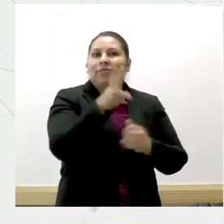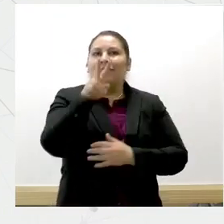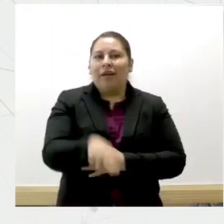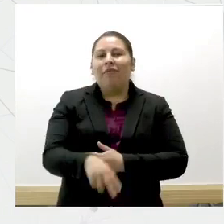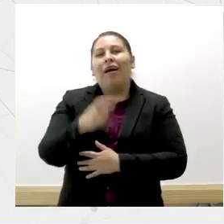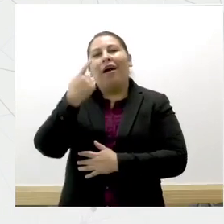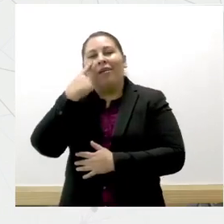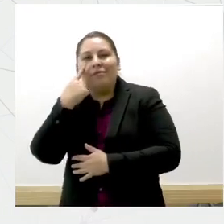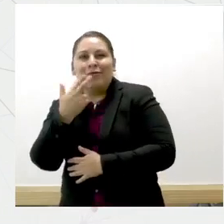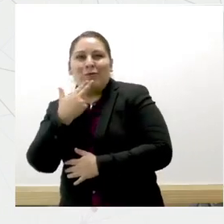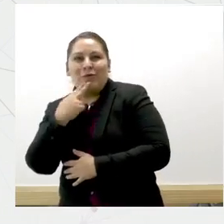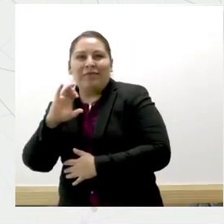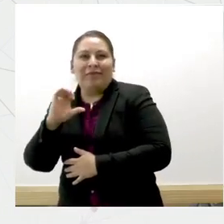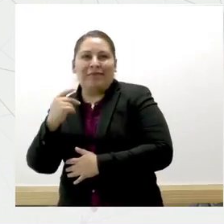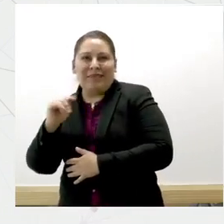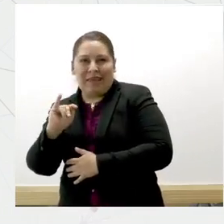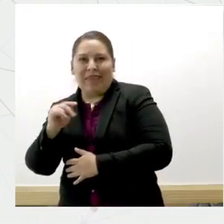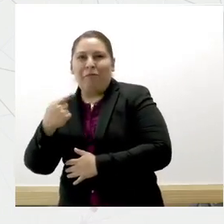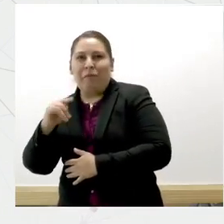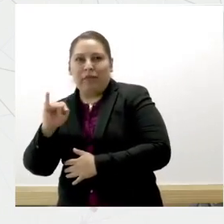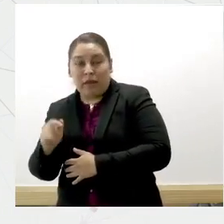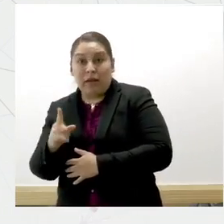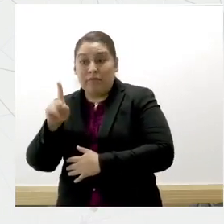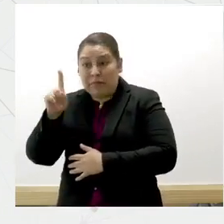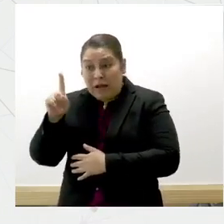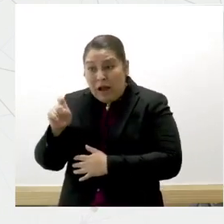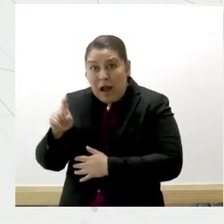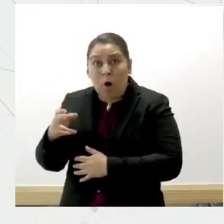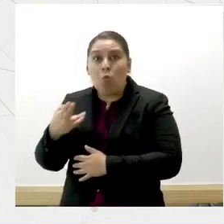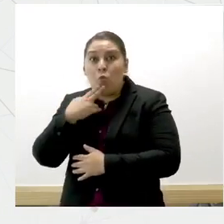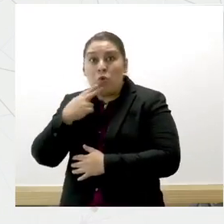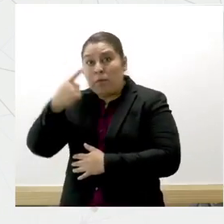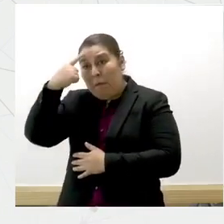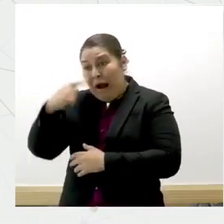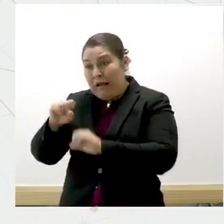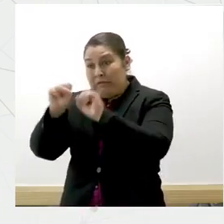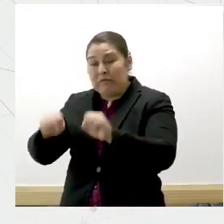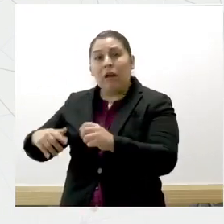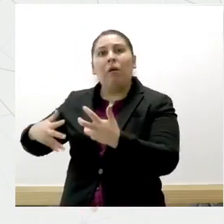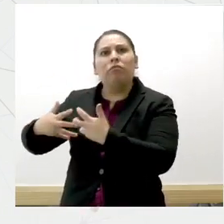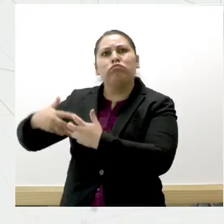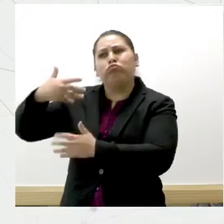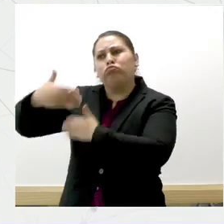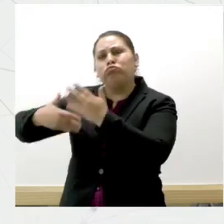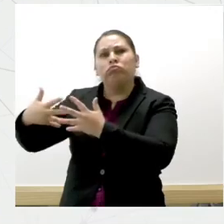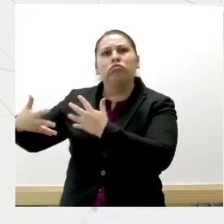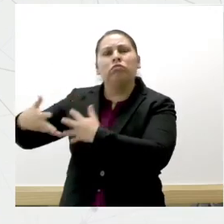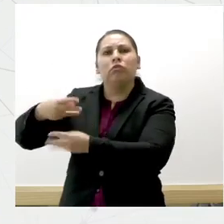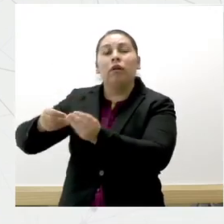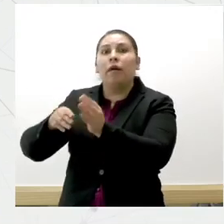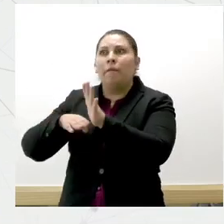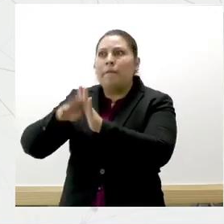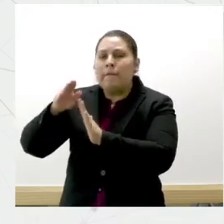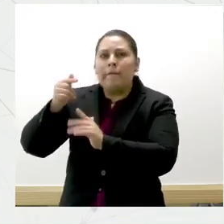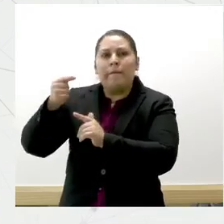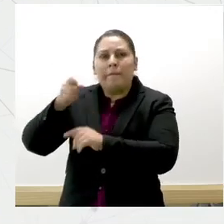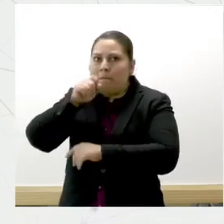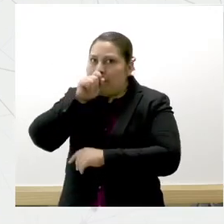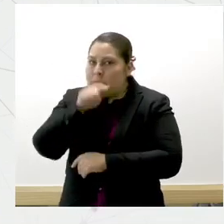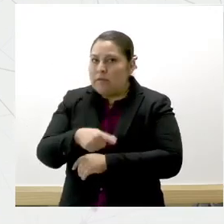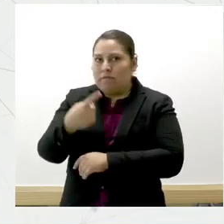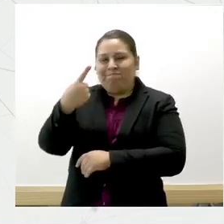demás, los consumos de agua que representan, los consumos energéticos, ¿no?, y cómo precisamente estamos transitando hacia esos